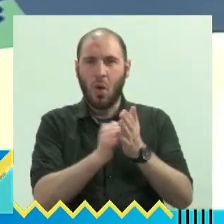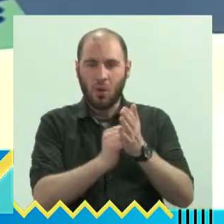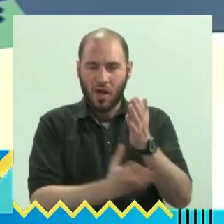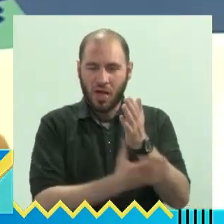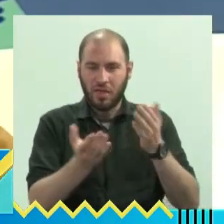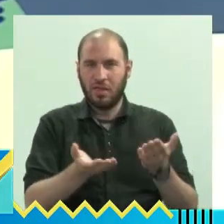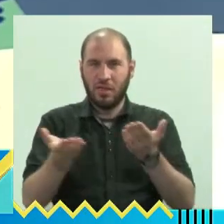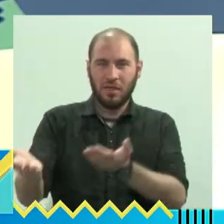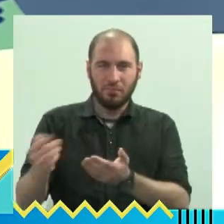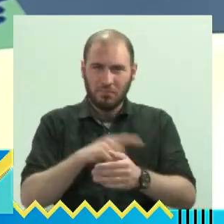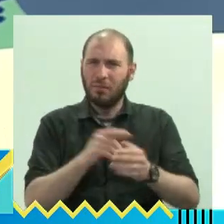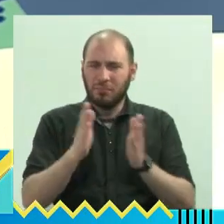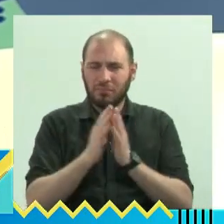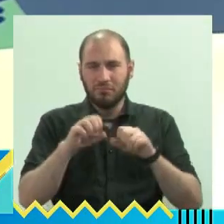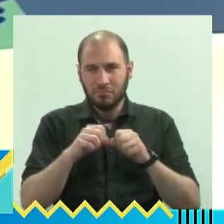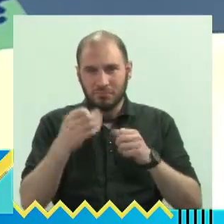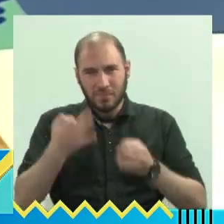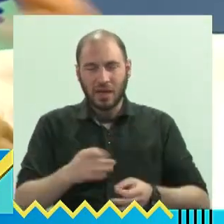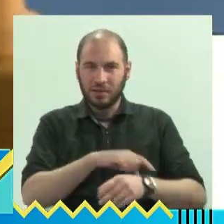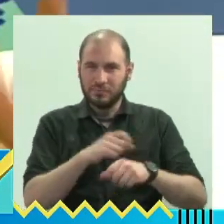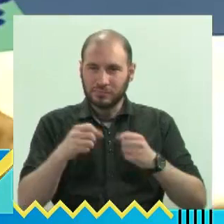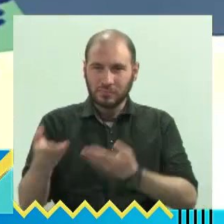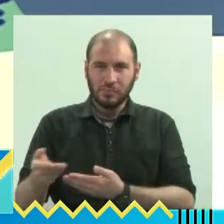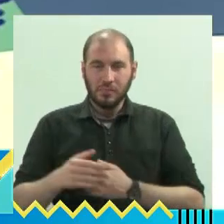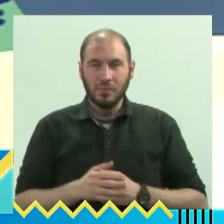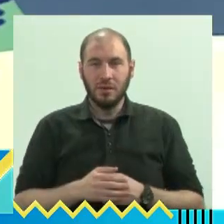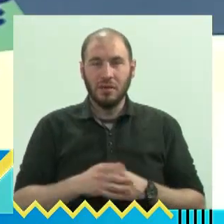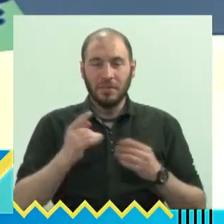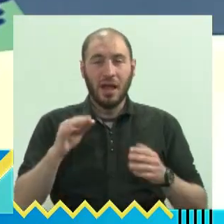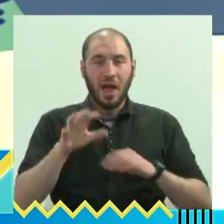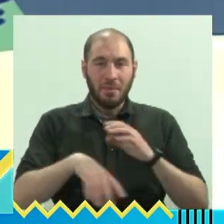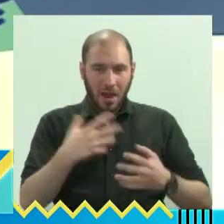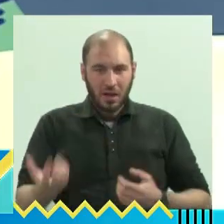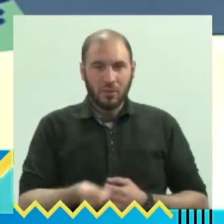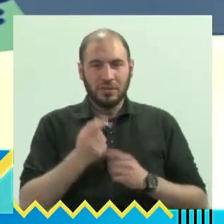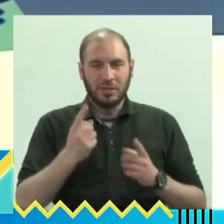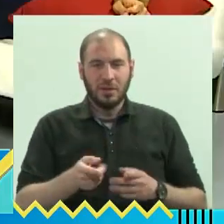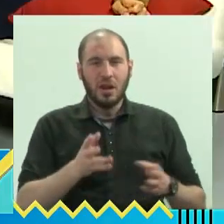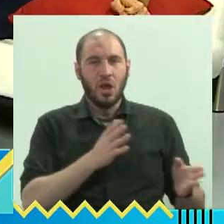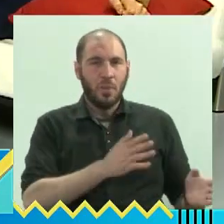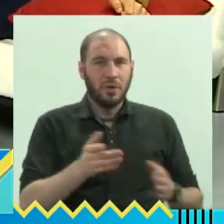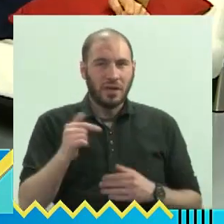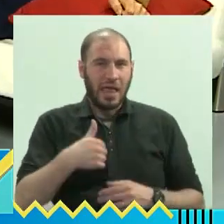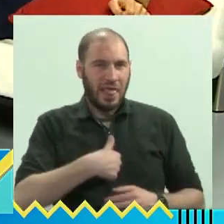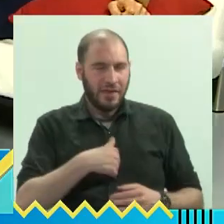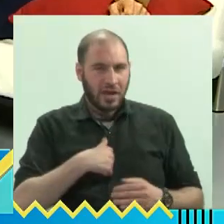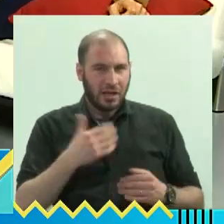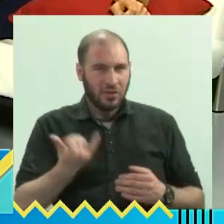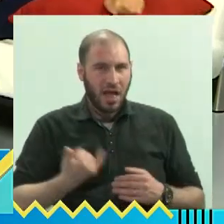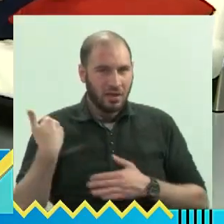bien de una quebradura. Y el tema de encontrar animales también es muy típico. Hay un proceso de identificación,